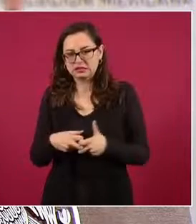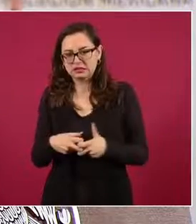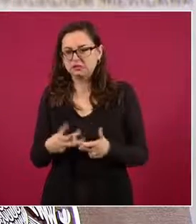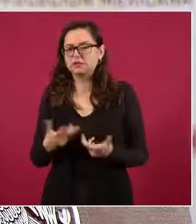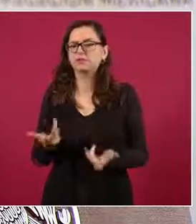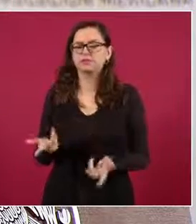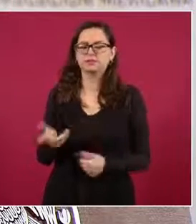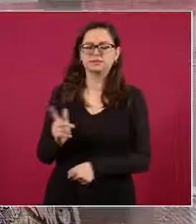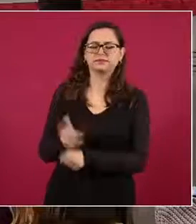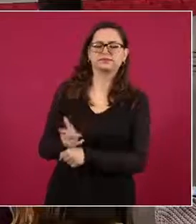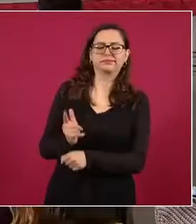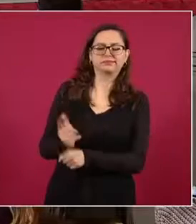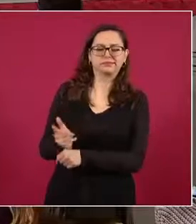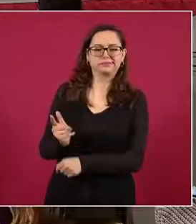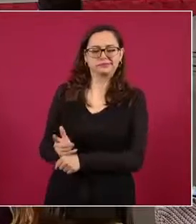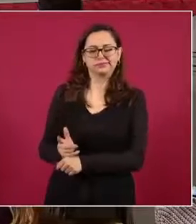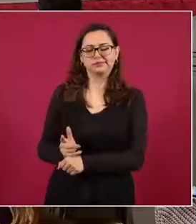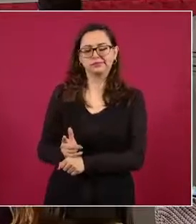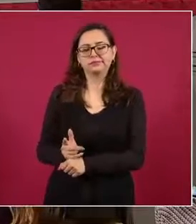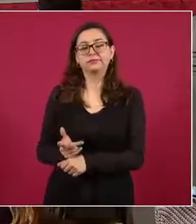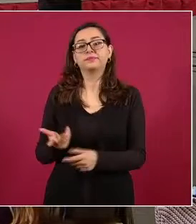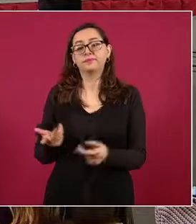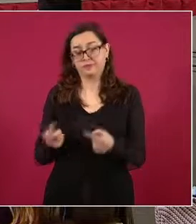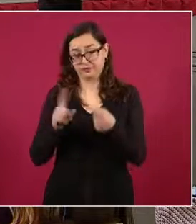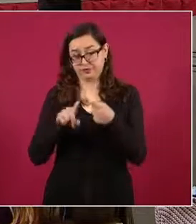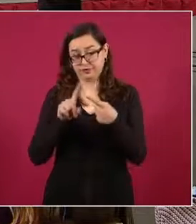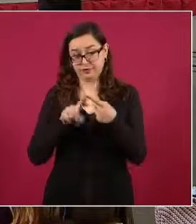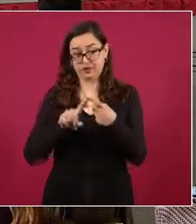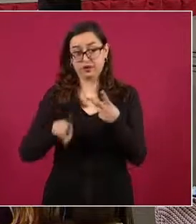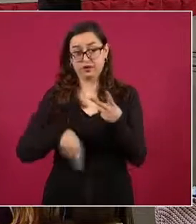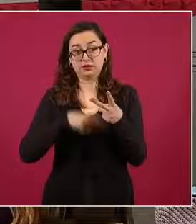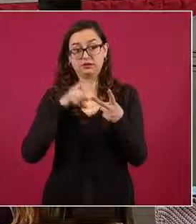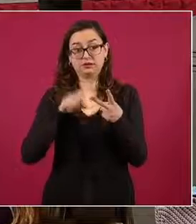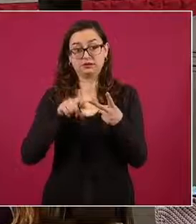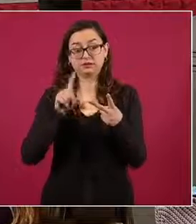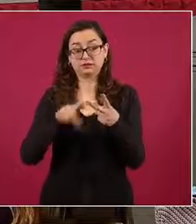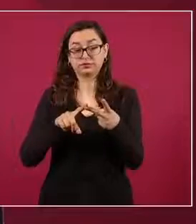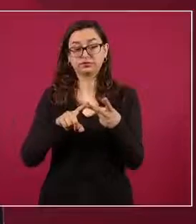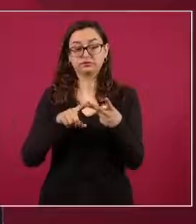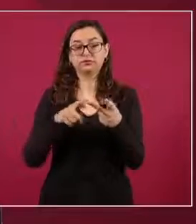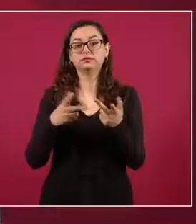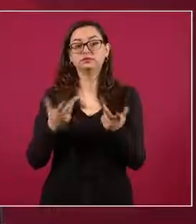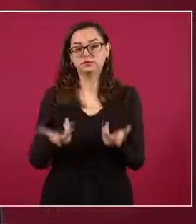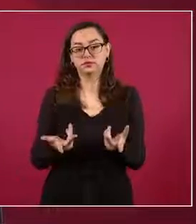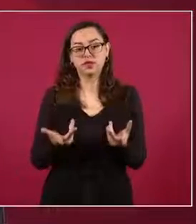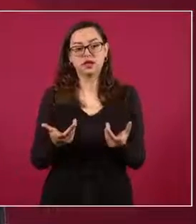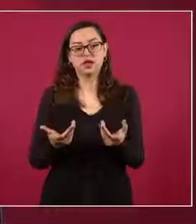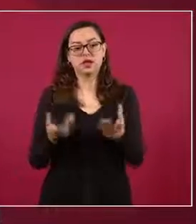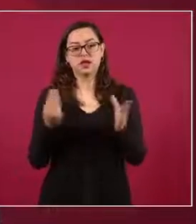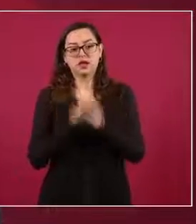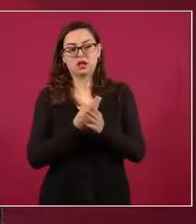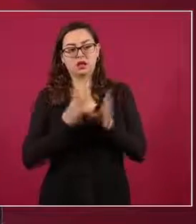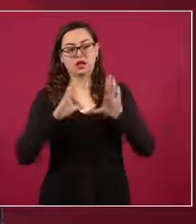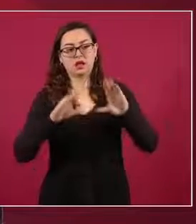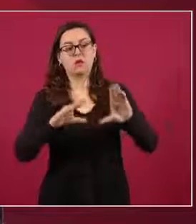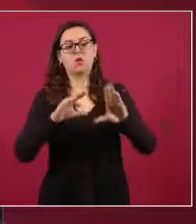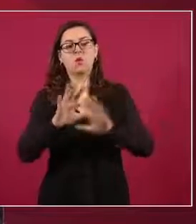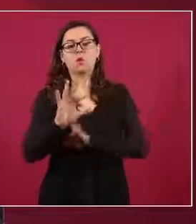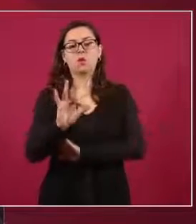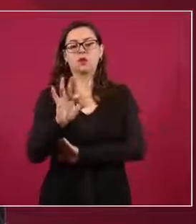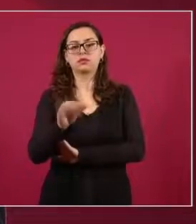lado, esto está acoplado a un cambio de capacidades. Se han entrenado a casi